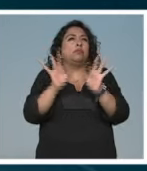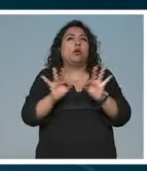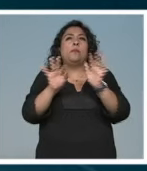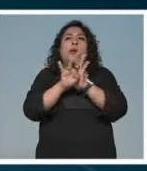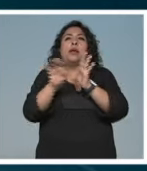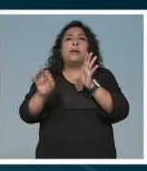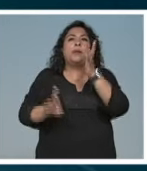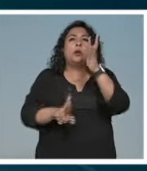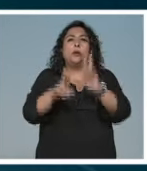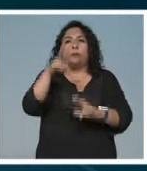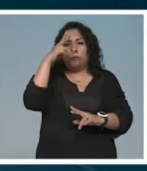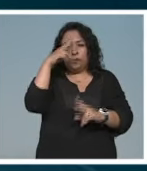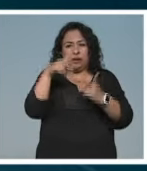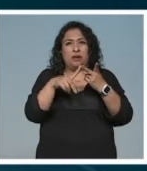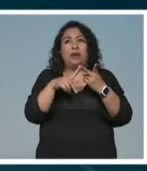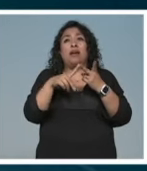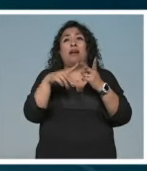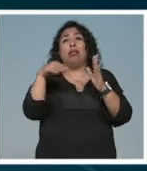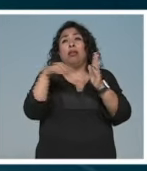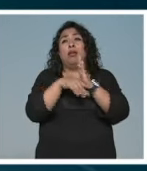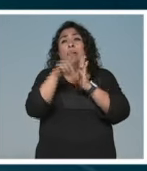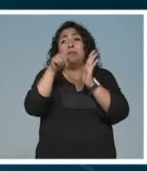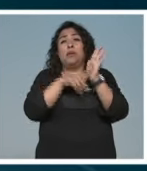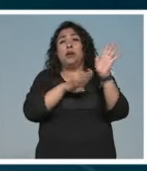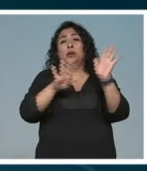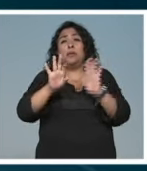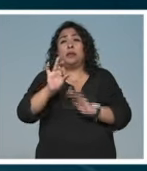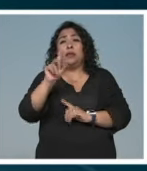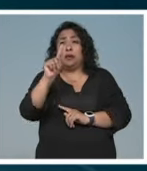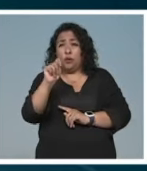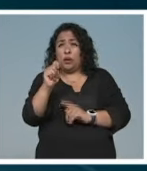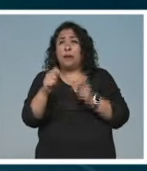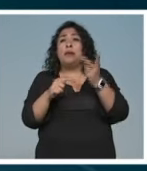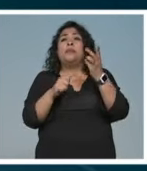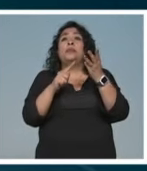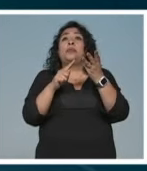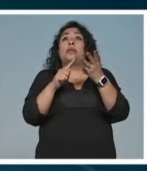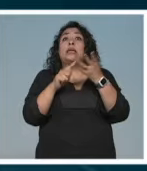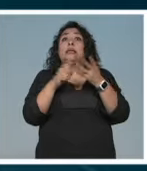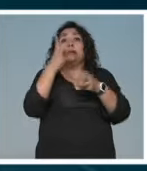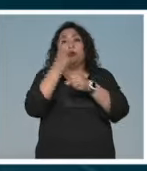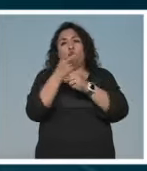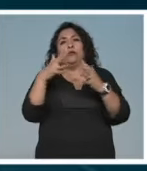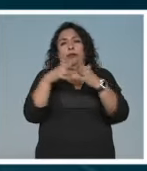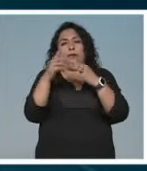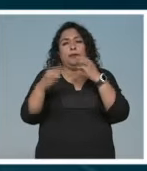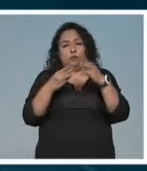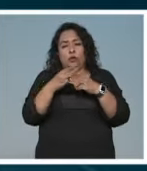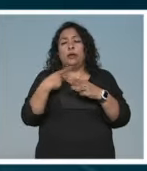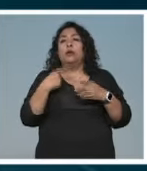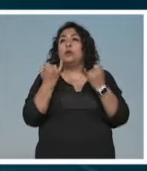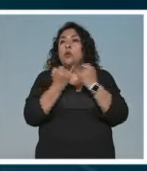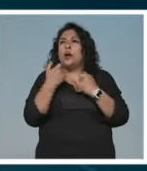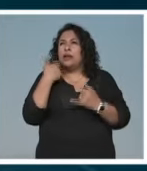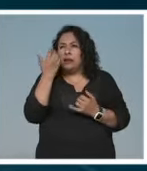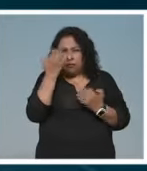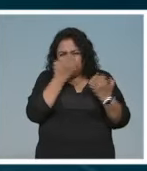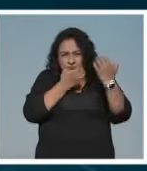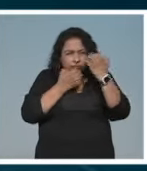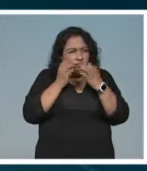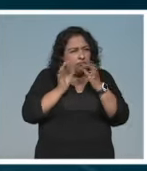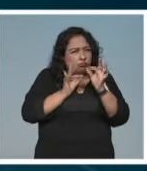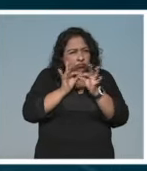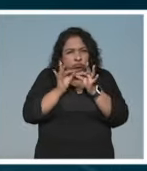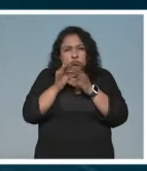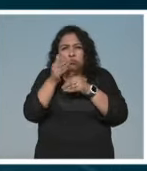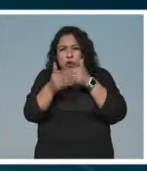la Revolución Mexicana, la Depresión de 1929 y la Segunda Guerra Mundial. Además, se propone examinar